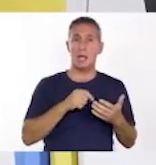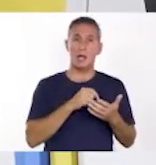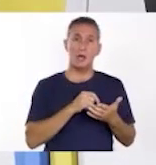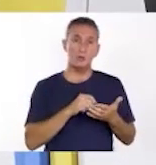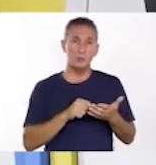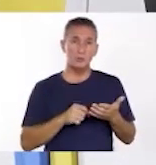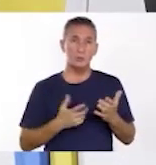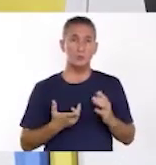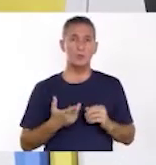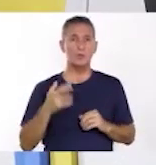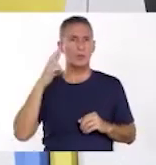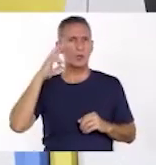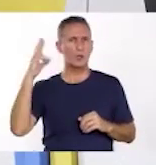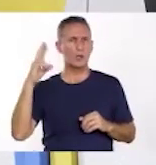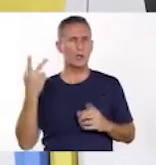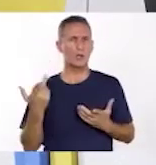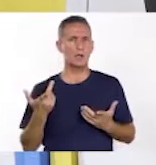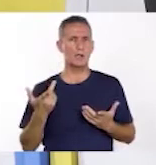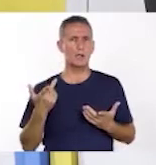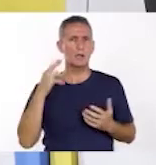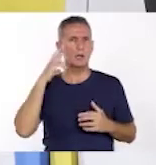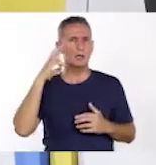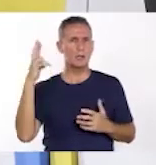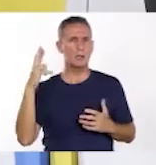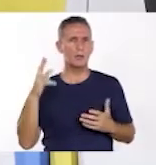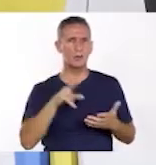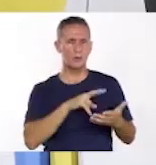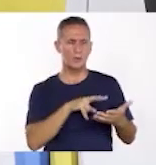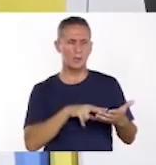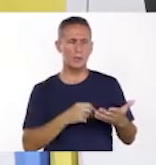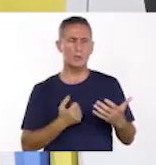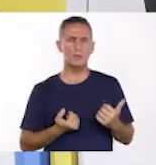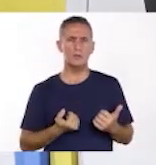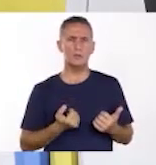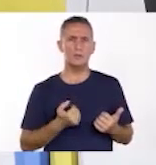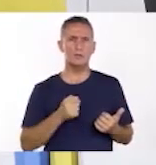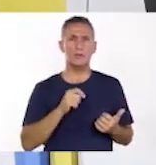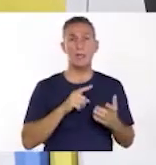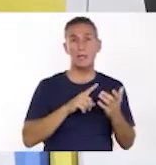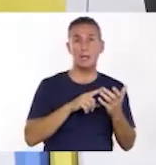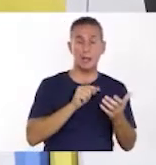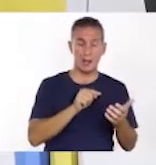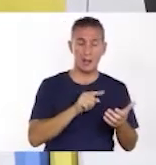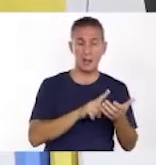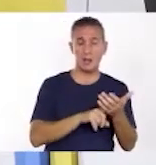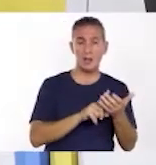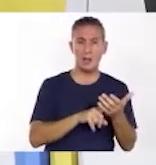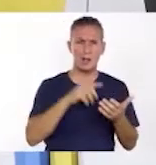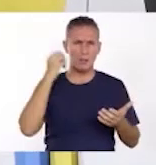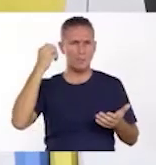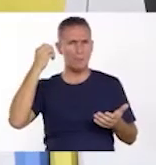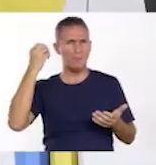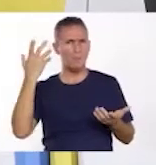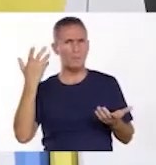ustedes recordarán la escena, y si no la recuerdan, pues a leerla, en que el padre,